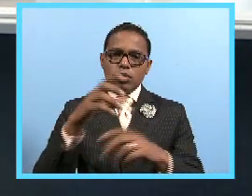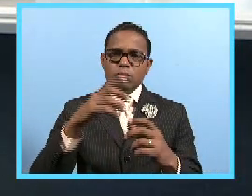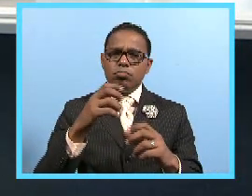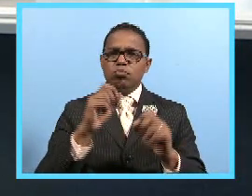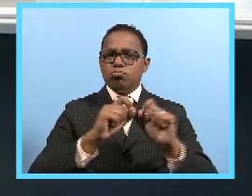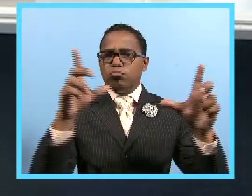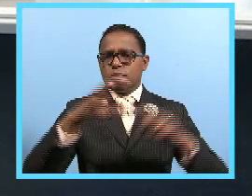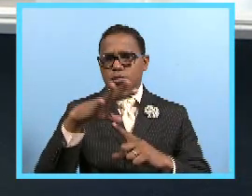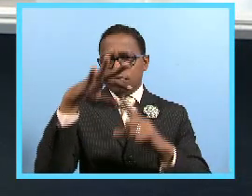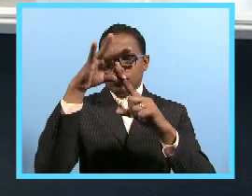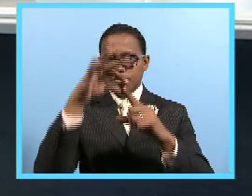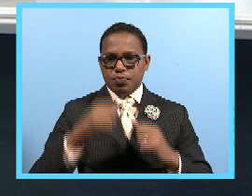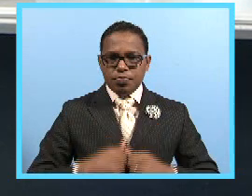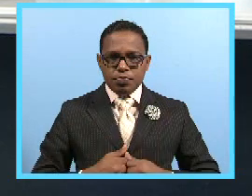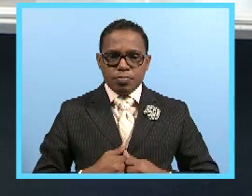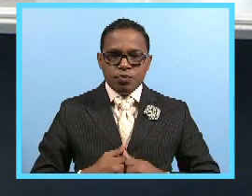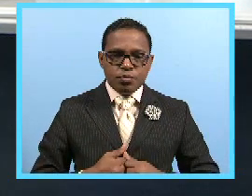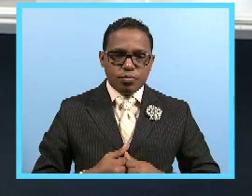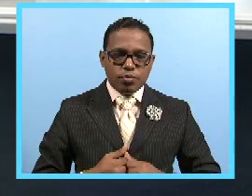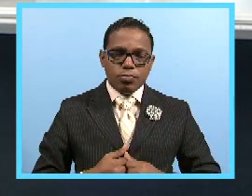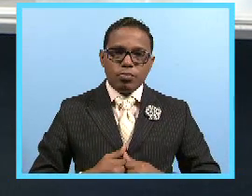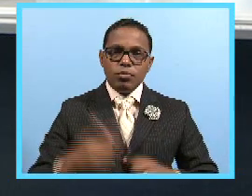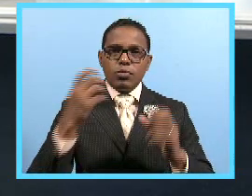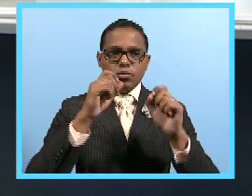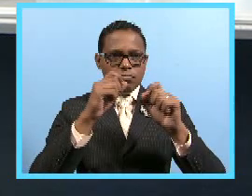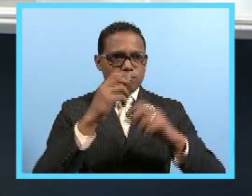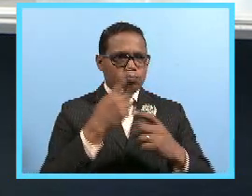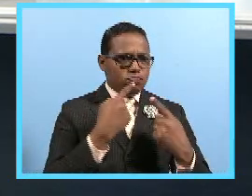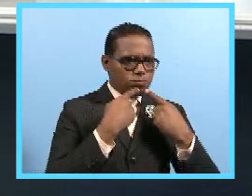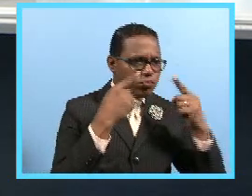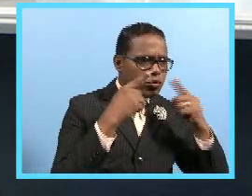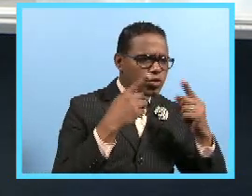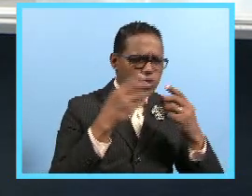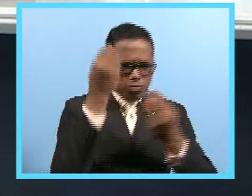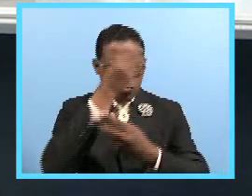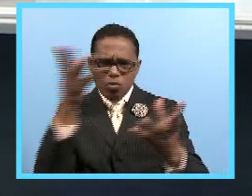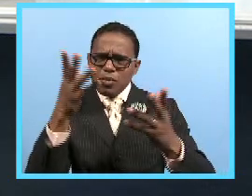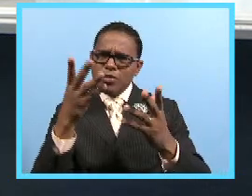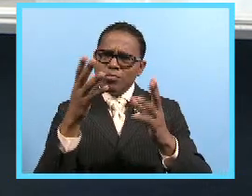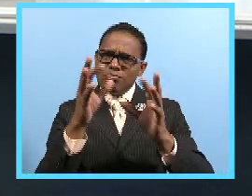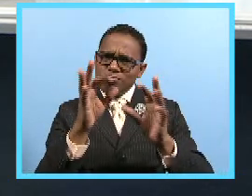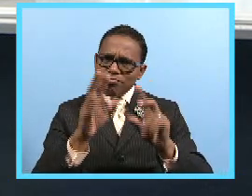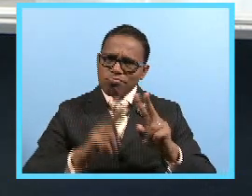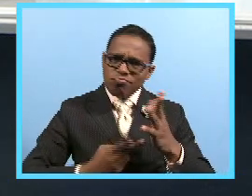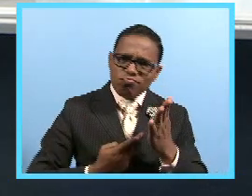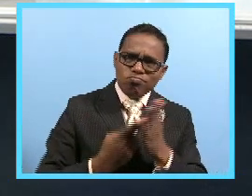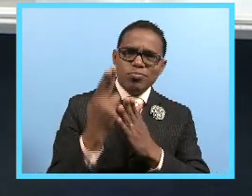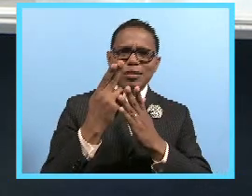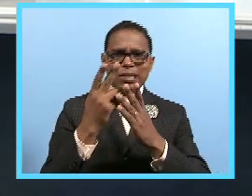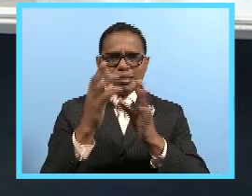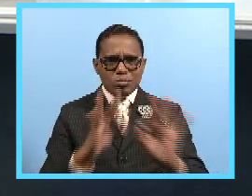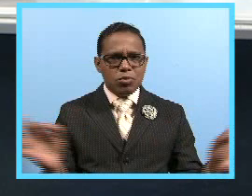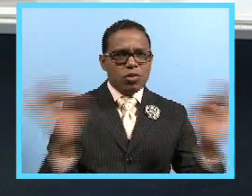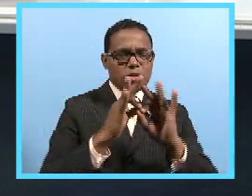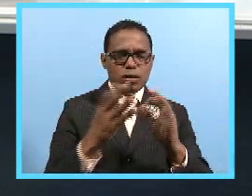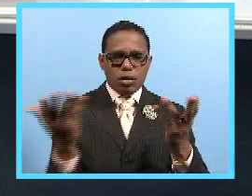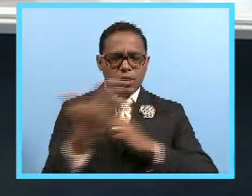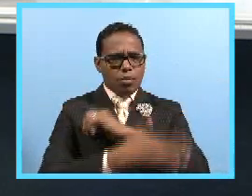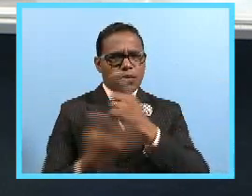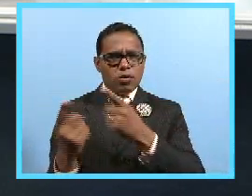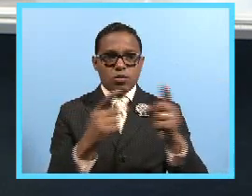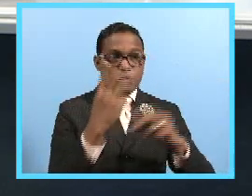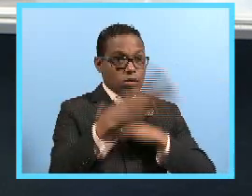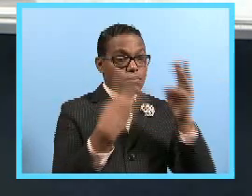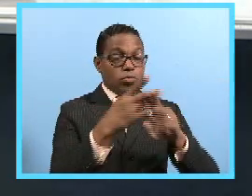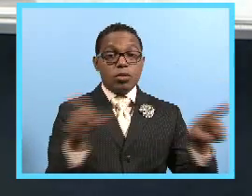estelar, tendremos los detalles de todo lo que ha representado noticia, lo que ha sido información veraz y objetiva, a tiempo y oportuna en el país y el